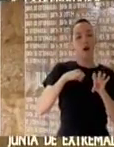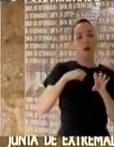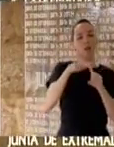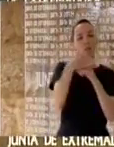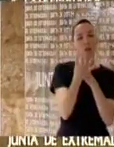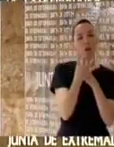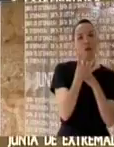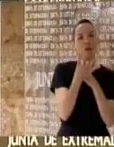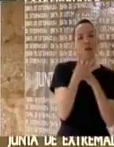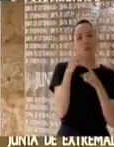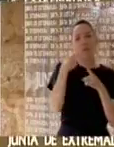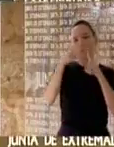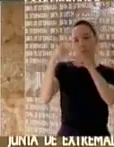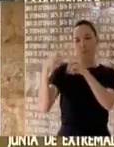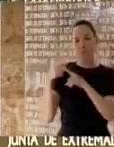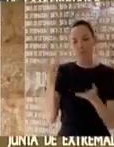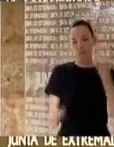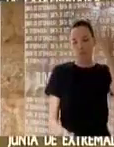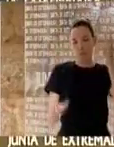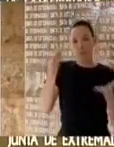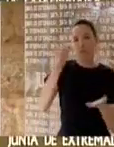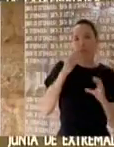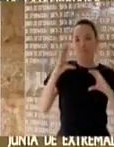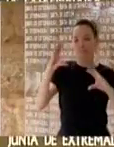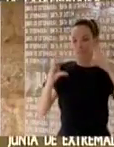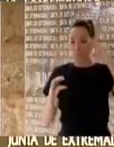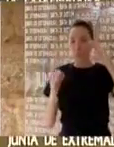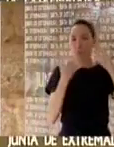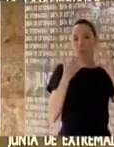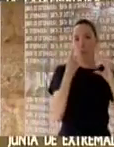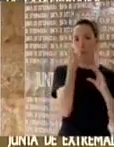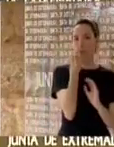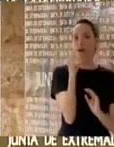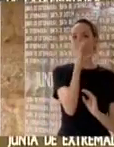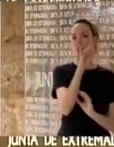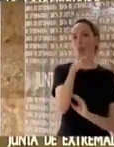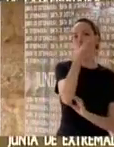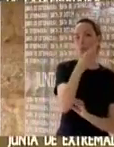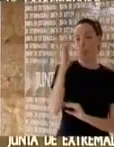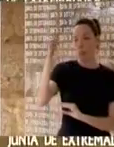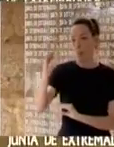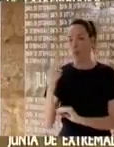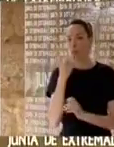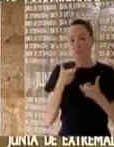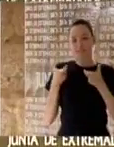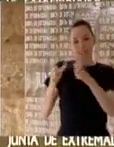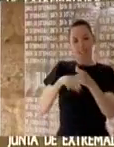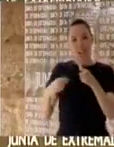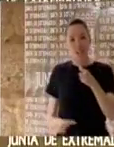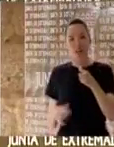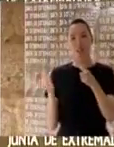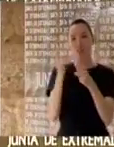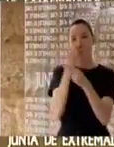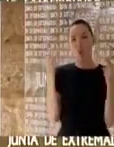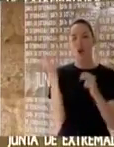Y nos preocupa y nos ocupa el que no se financie o se infrafinancie la sanidad pública y la educación pública. Y eso